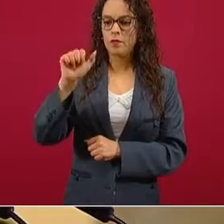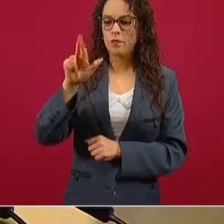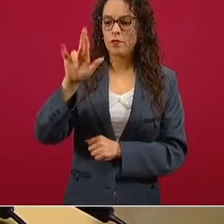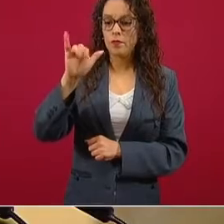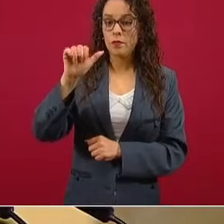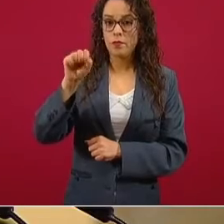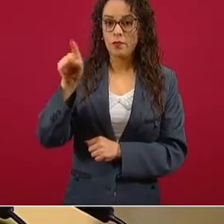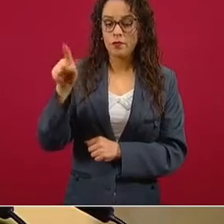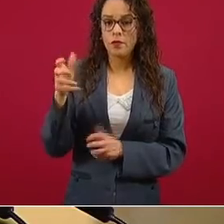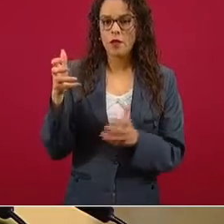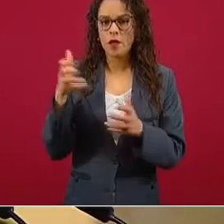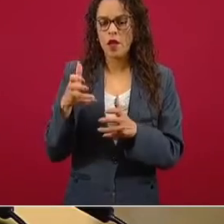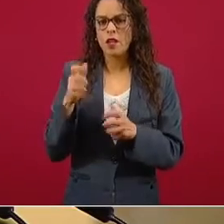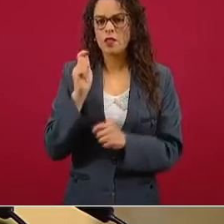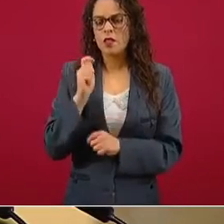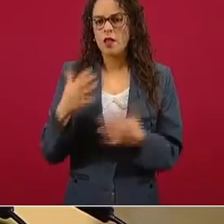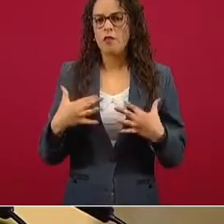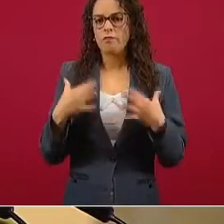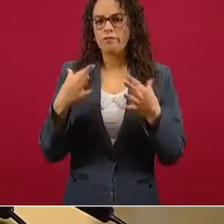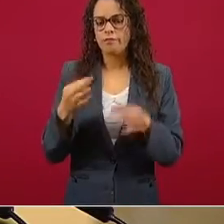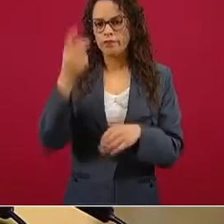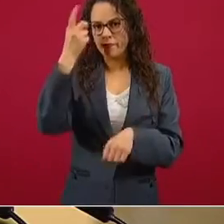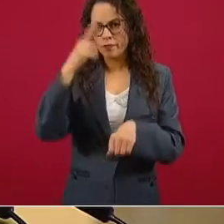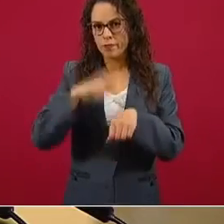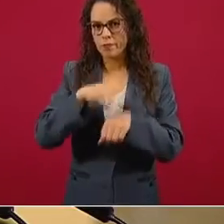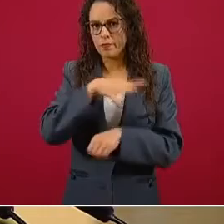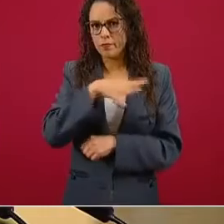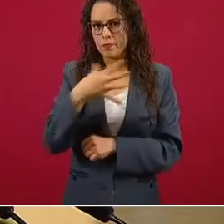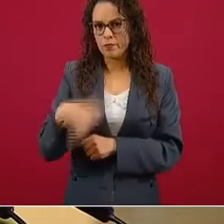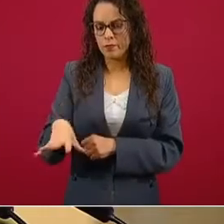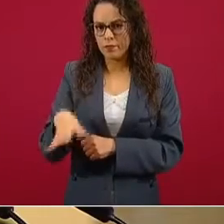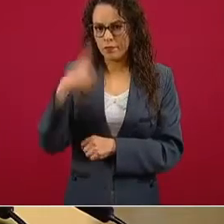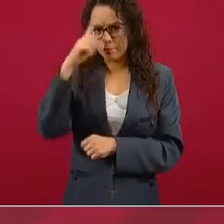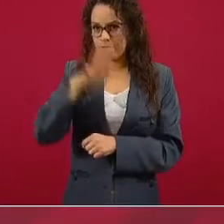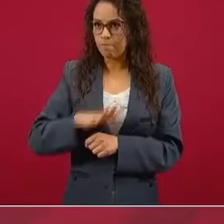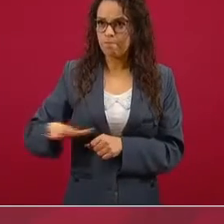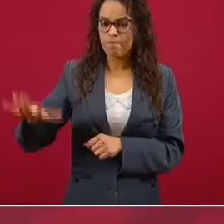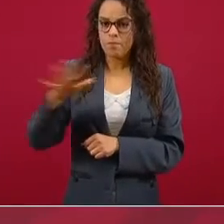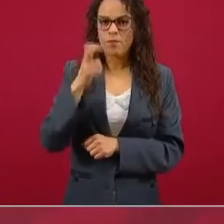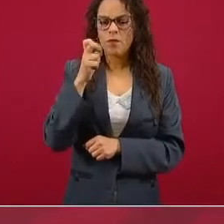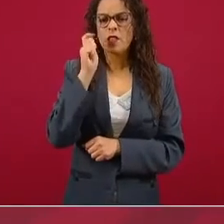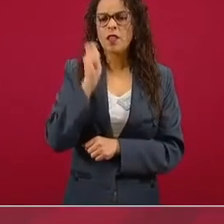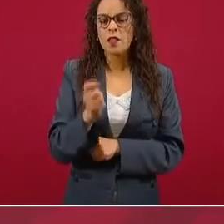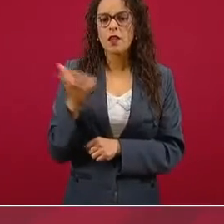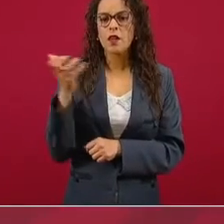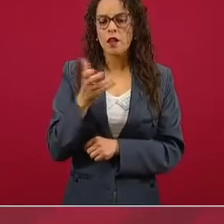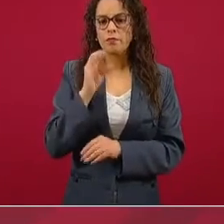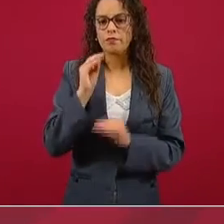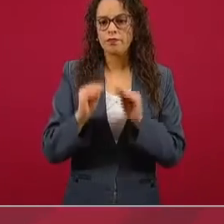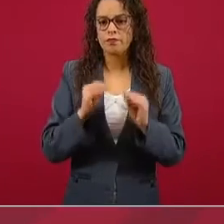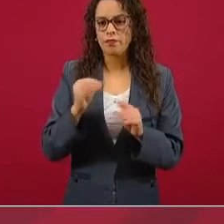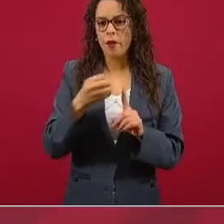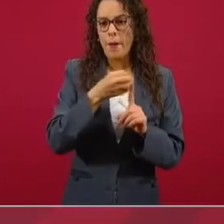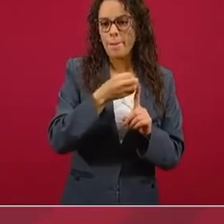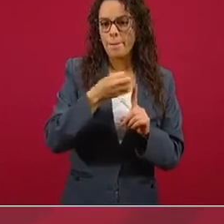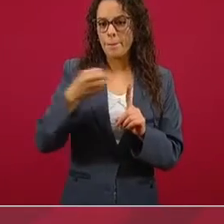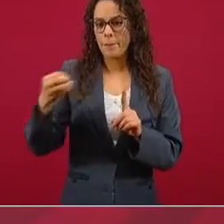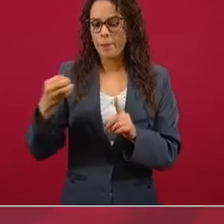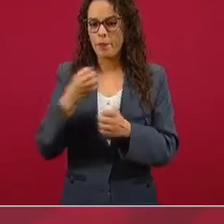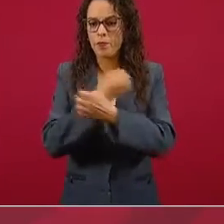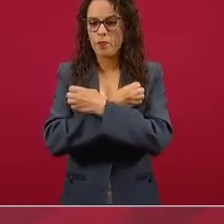crea la Dirección General de Instrucción Pública, la cual reorganizaría la educación, el